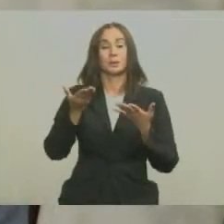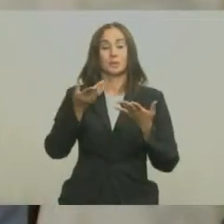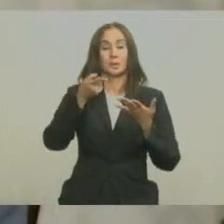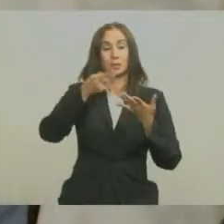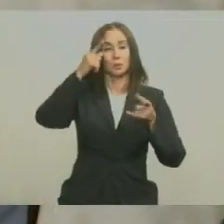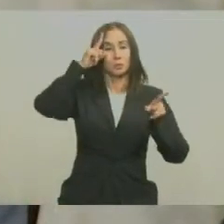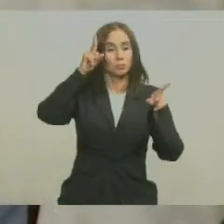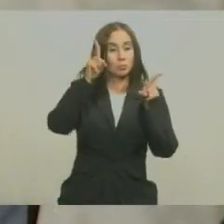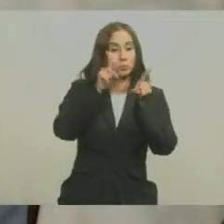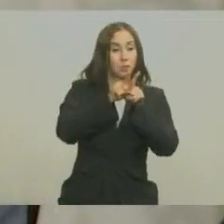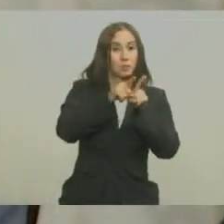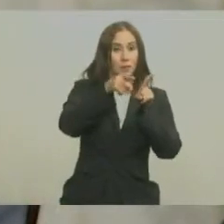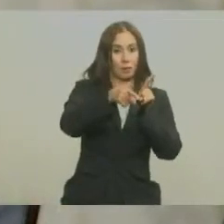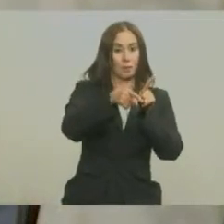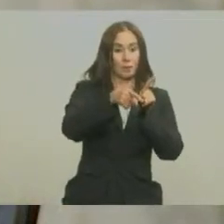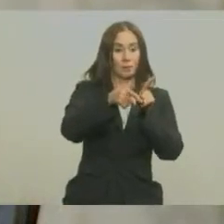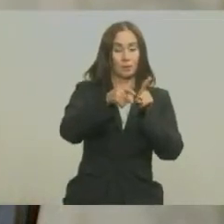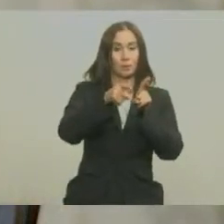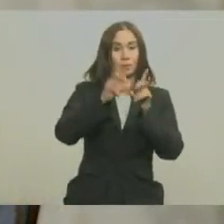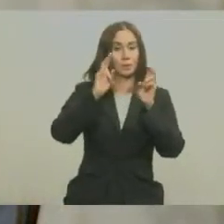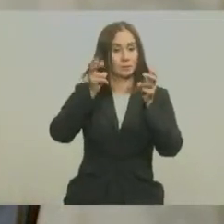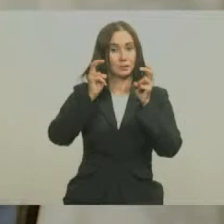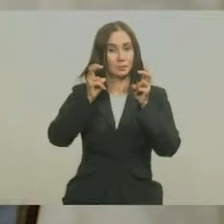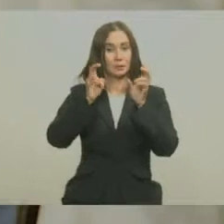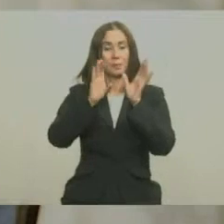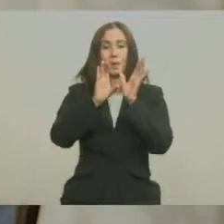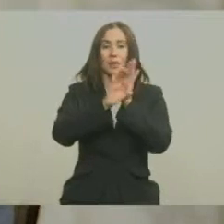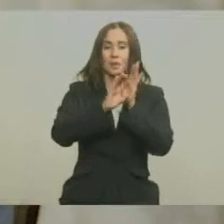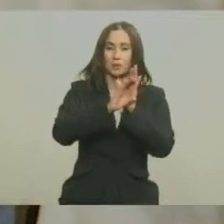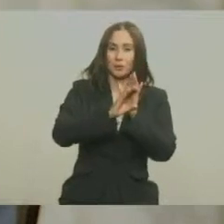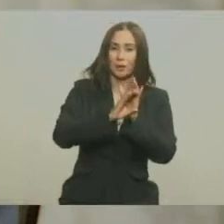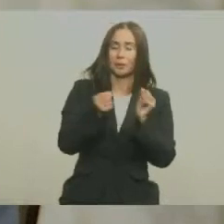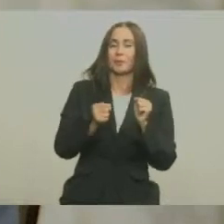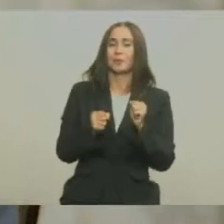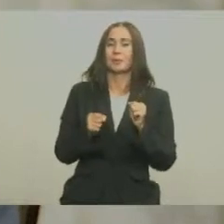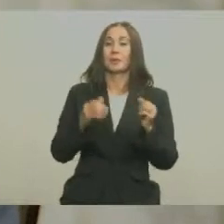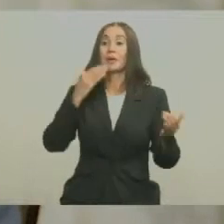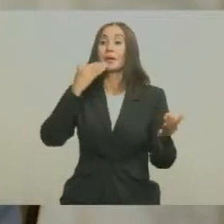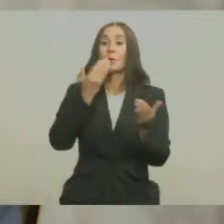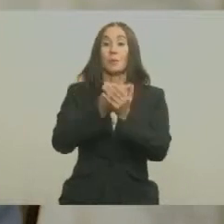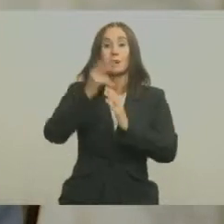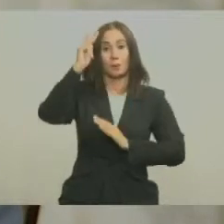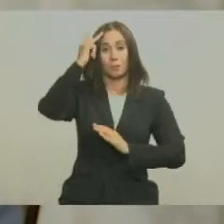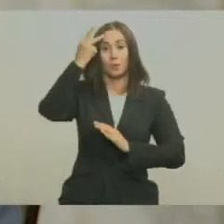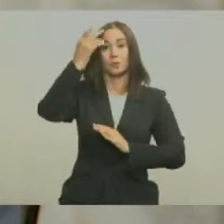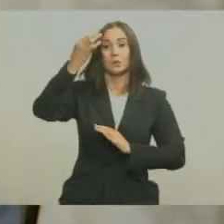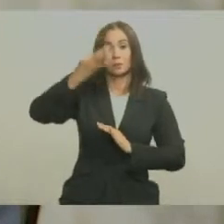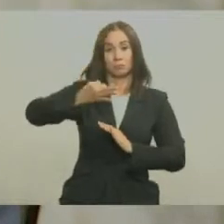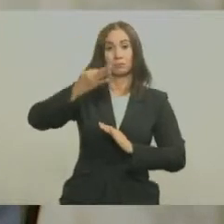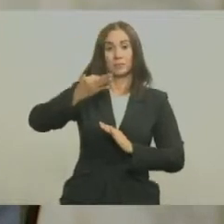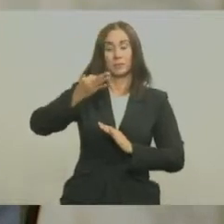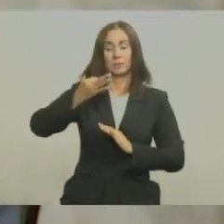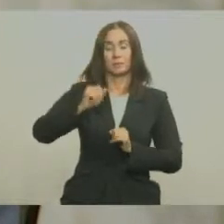consenso es un ejemplo de que la buena política sí existe, de que podemos ponernos